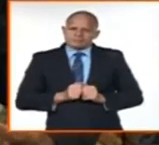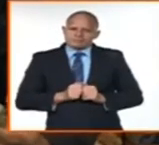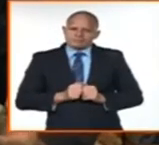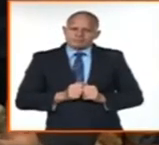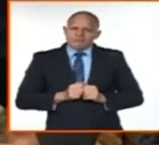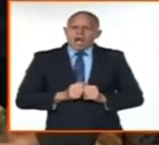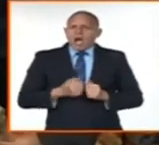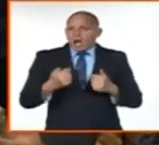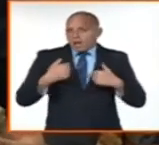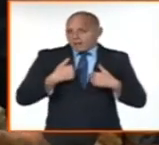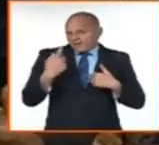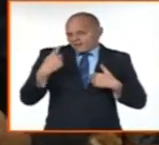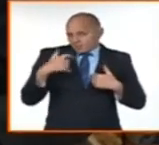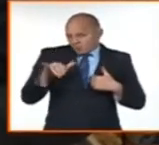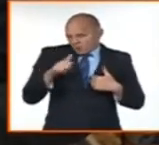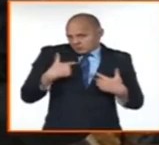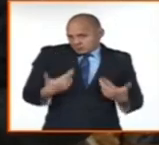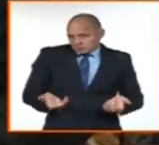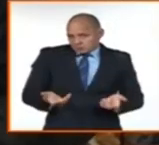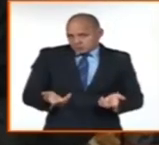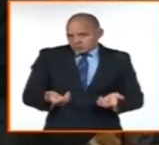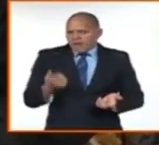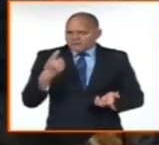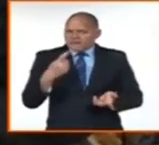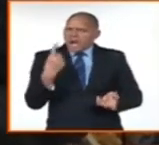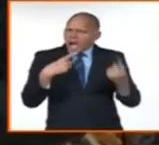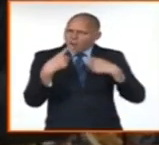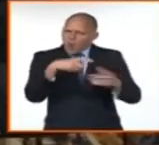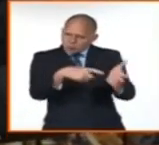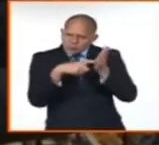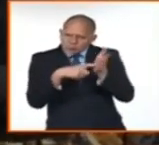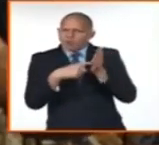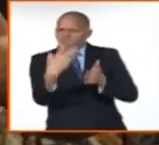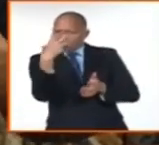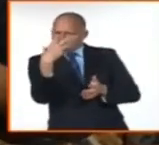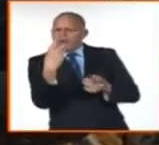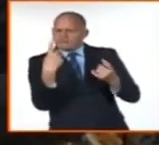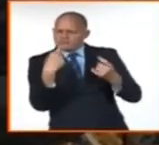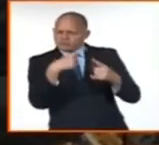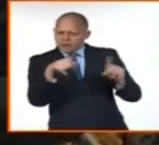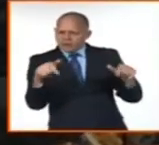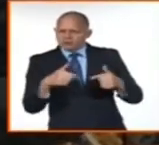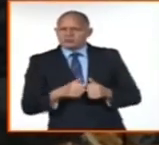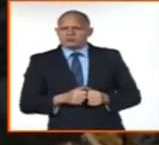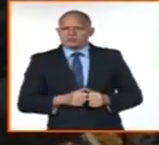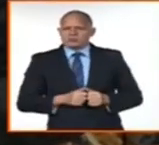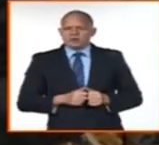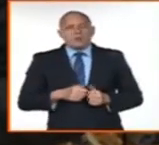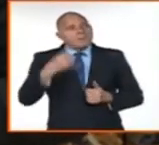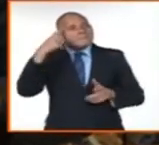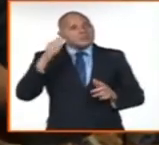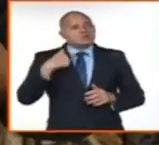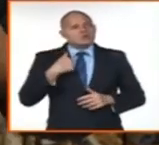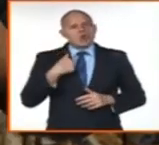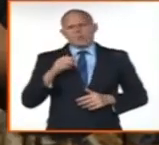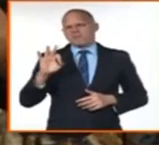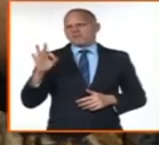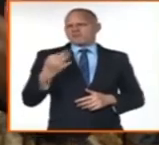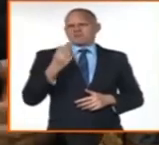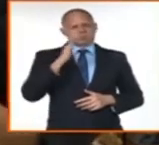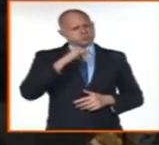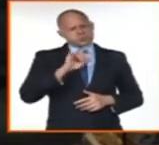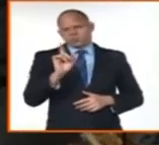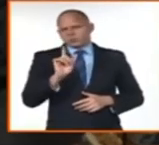sociedad perfecta, porque no lo somos. Seríamos muy aburridos si fuéramos perfectos. Sino que ustedes nos aporten desde